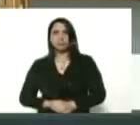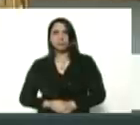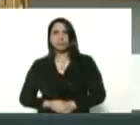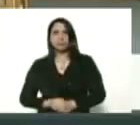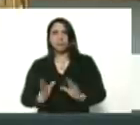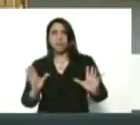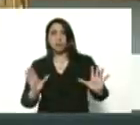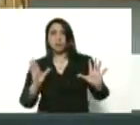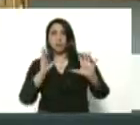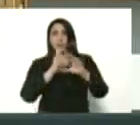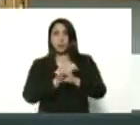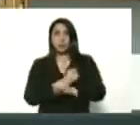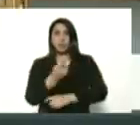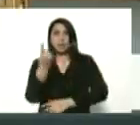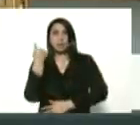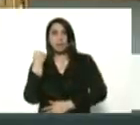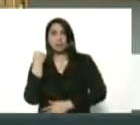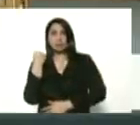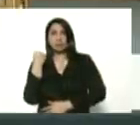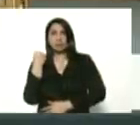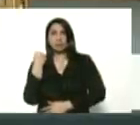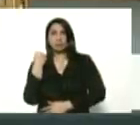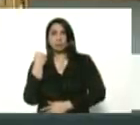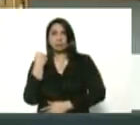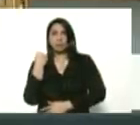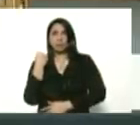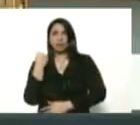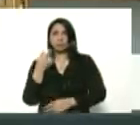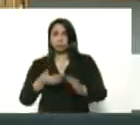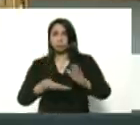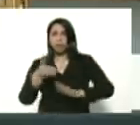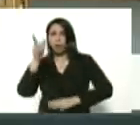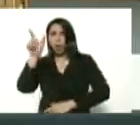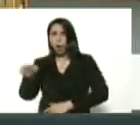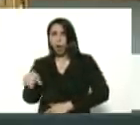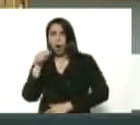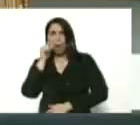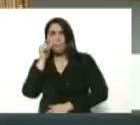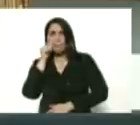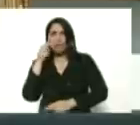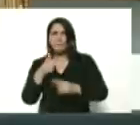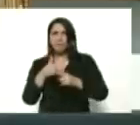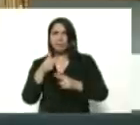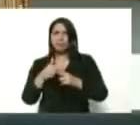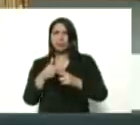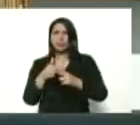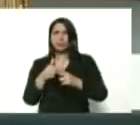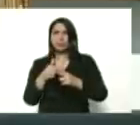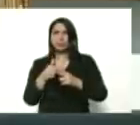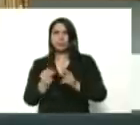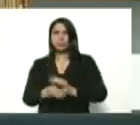En la noche de ayer salió un hombre de apellido